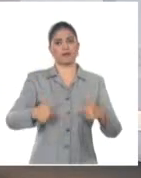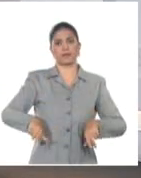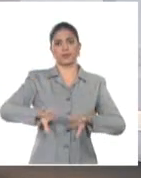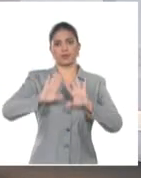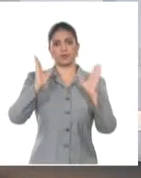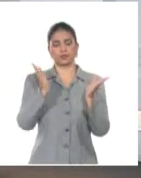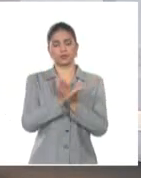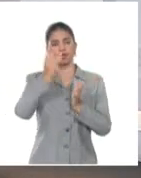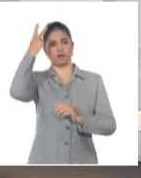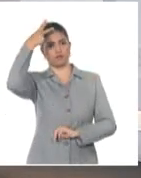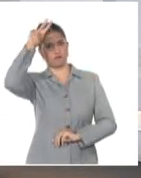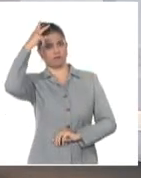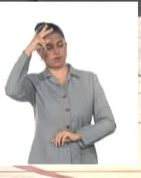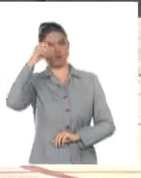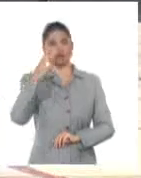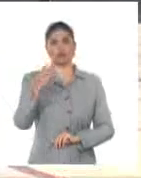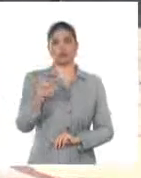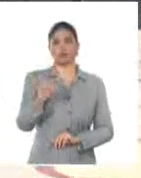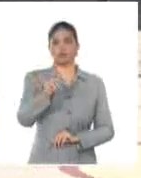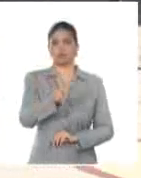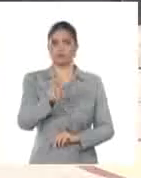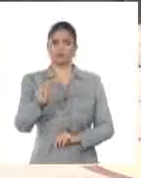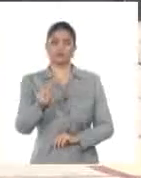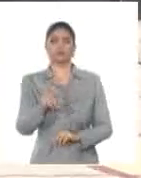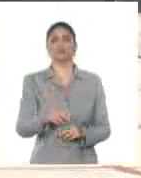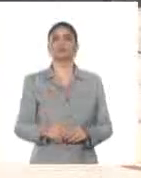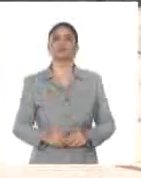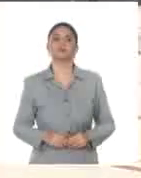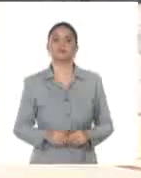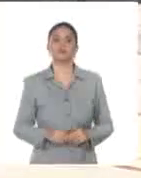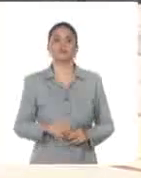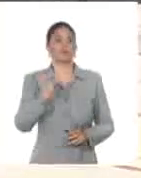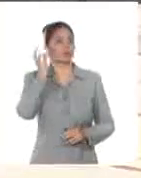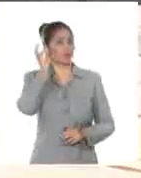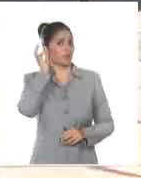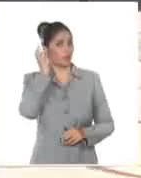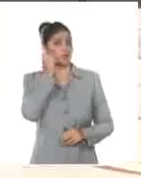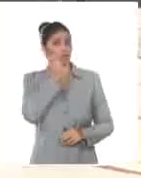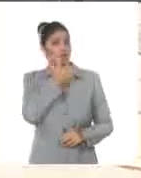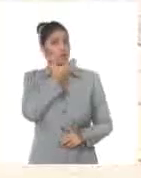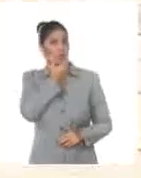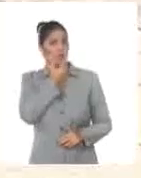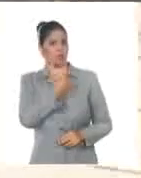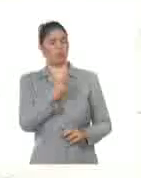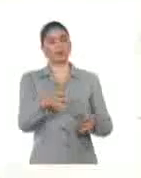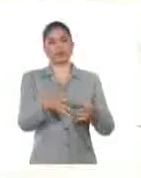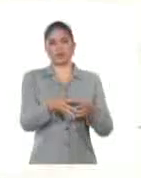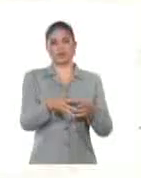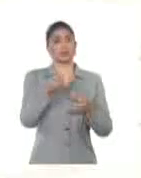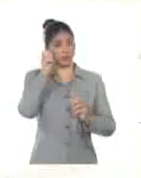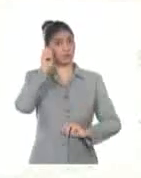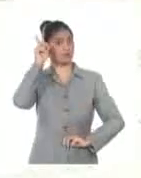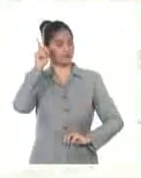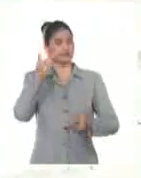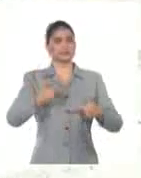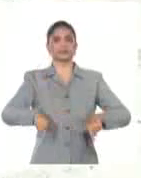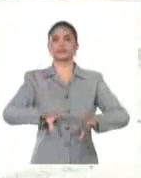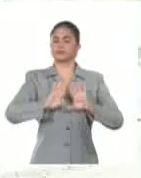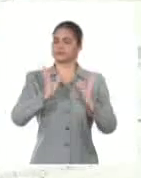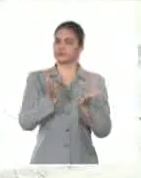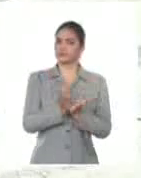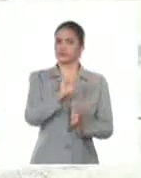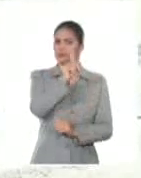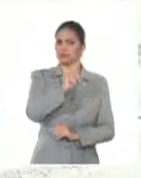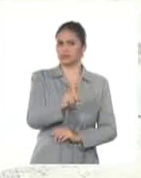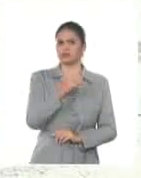México 2022. Lieti era una de las jugadoras más jóvenes de la preselección, sin embargo, con experiencia y campeona mundial. ¿Cómo asumes